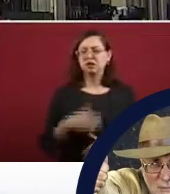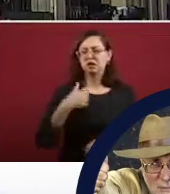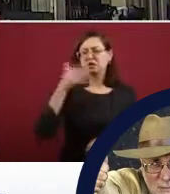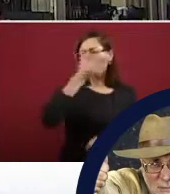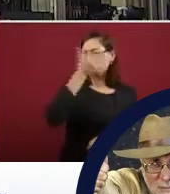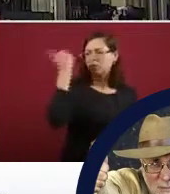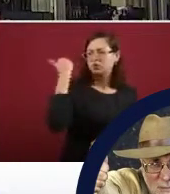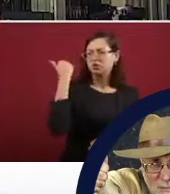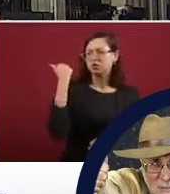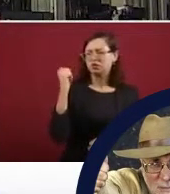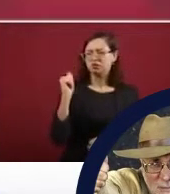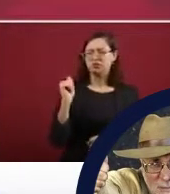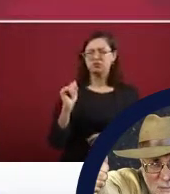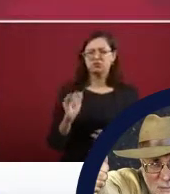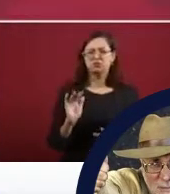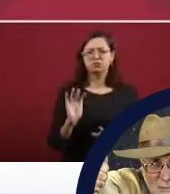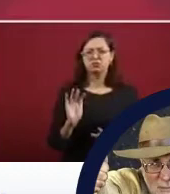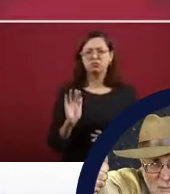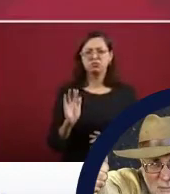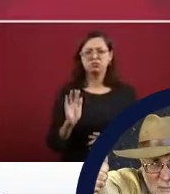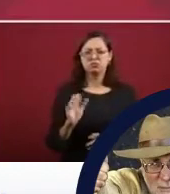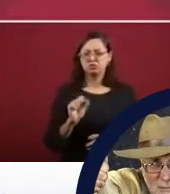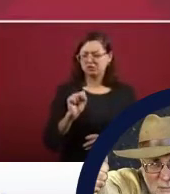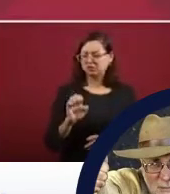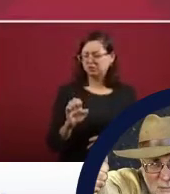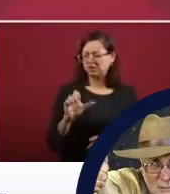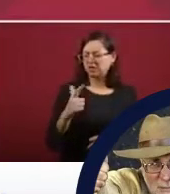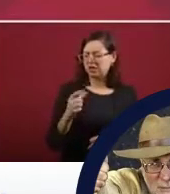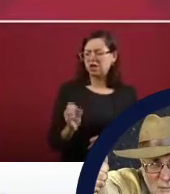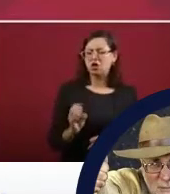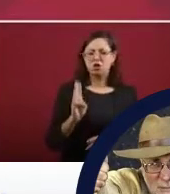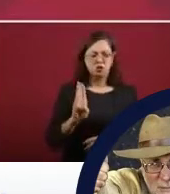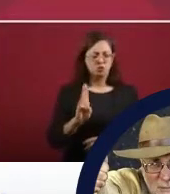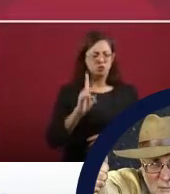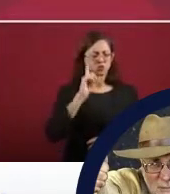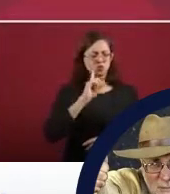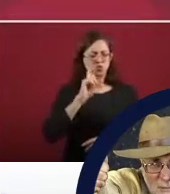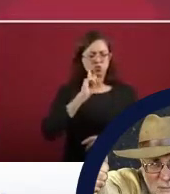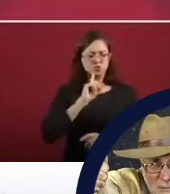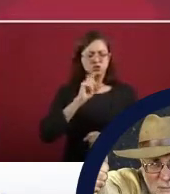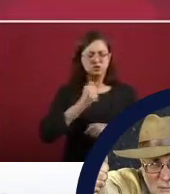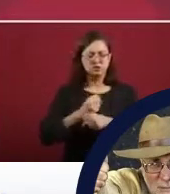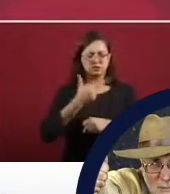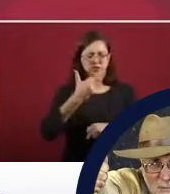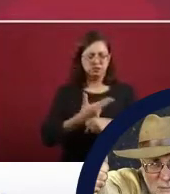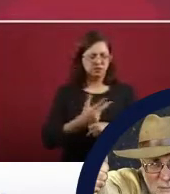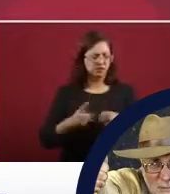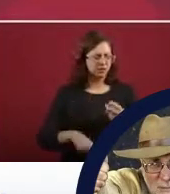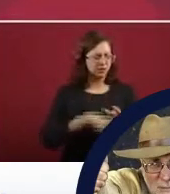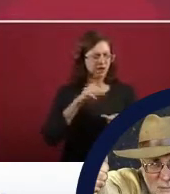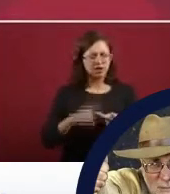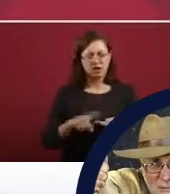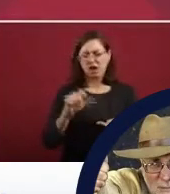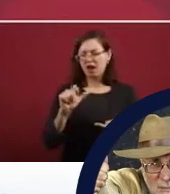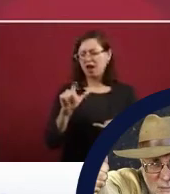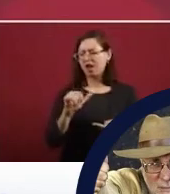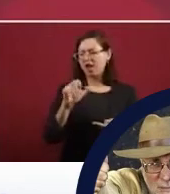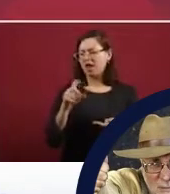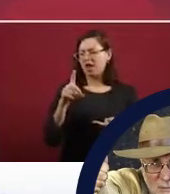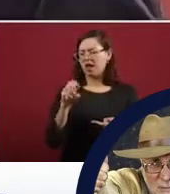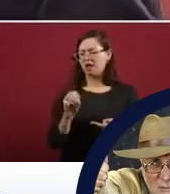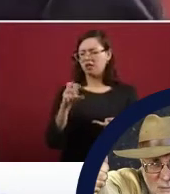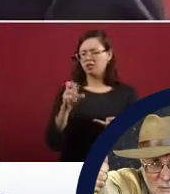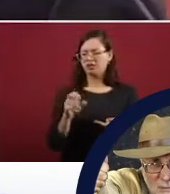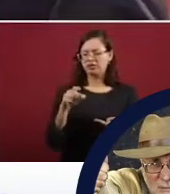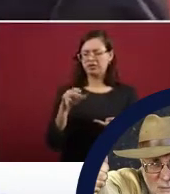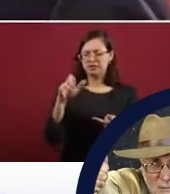en septiembre del año pasado, ya como presidente electo, y que a partir de esa agenda tejer una